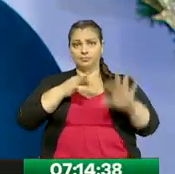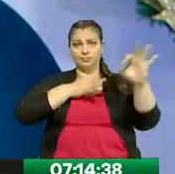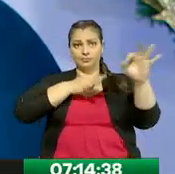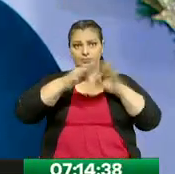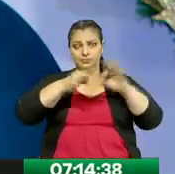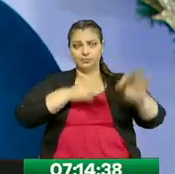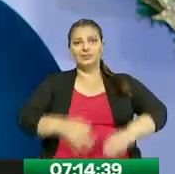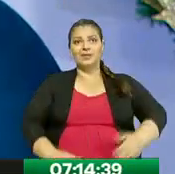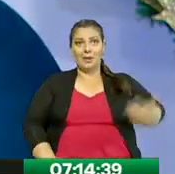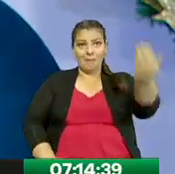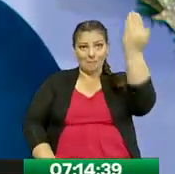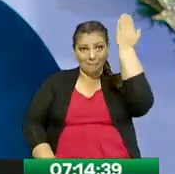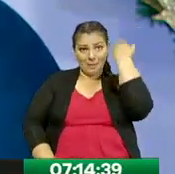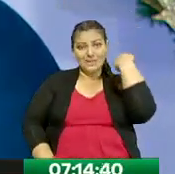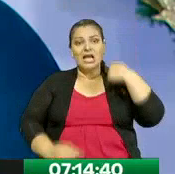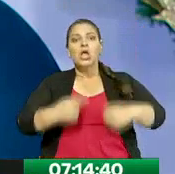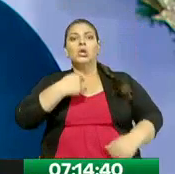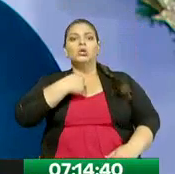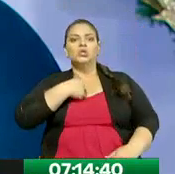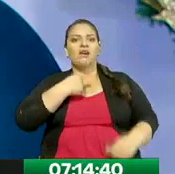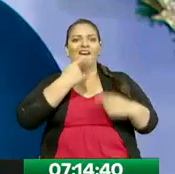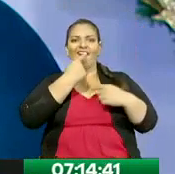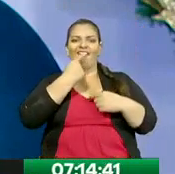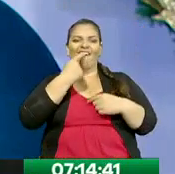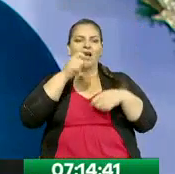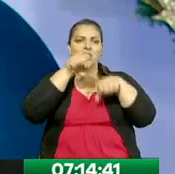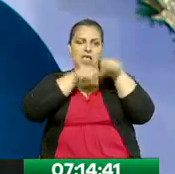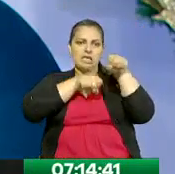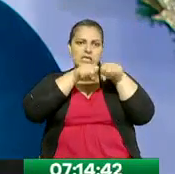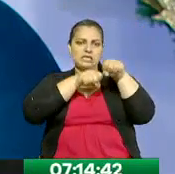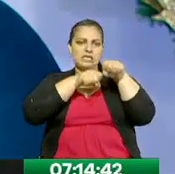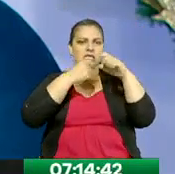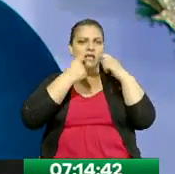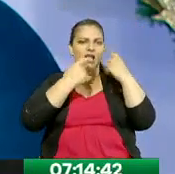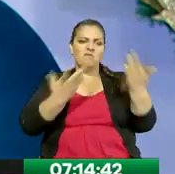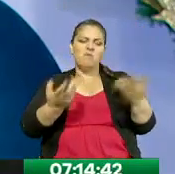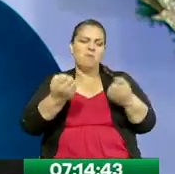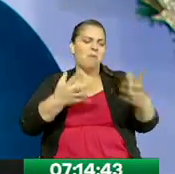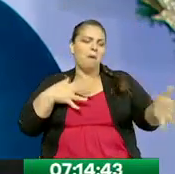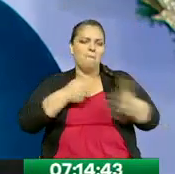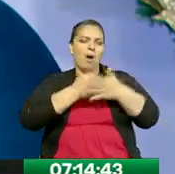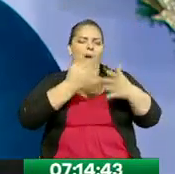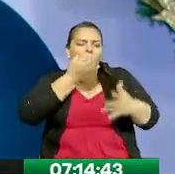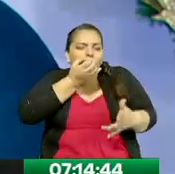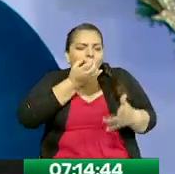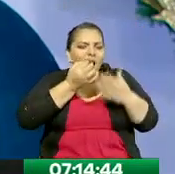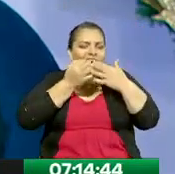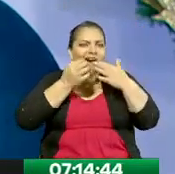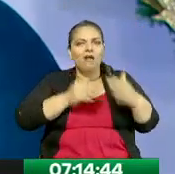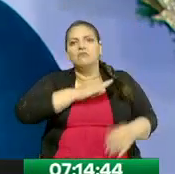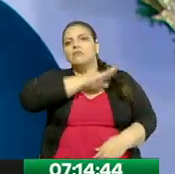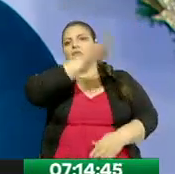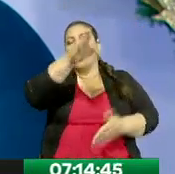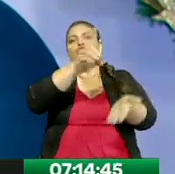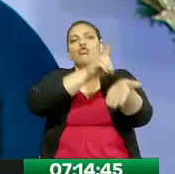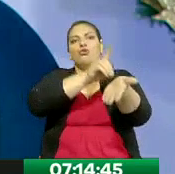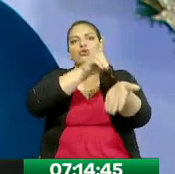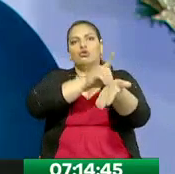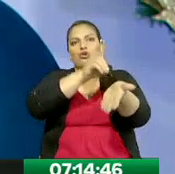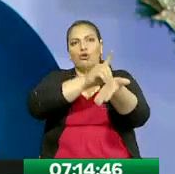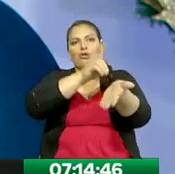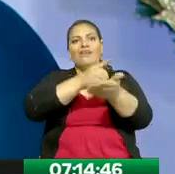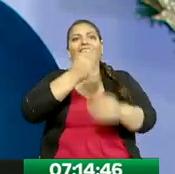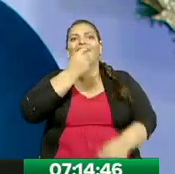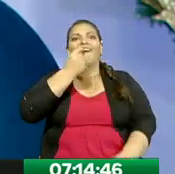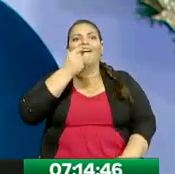tratamientos. Y sin embargo, nuestros padres jamás se dieron cuenta. Nunca nos pudieron ayudar. Cuando lo confesamos ya de 32